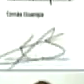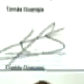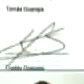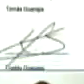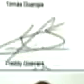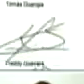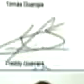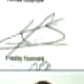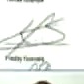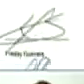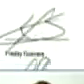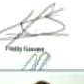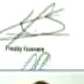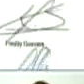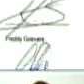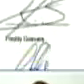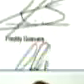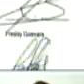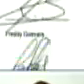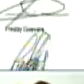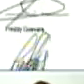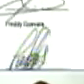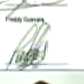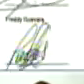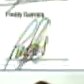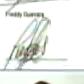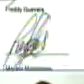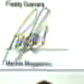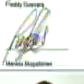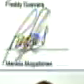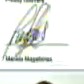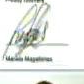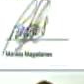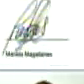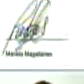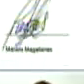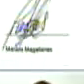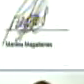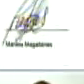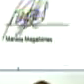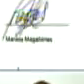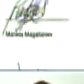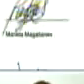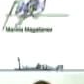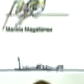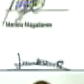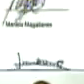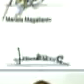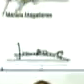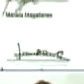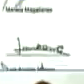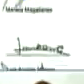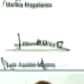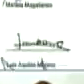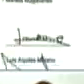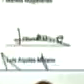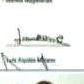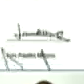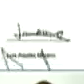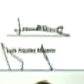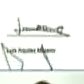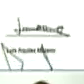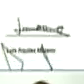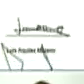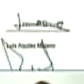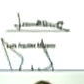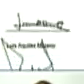el acuerdo segundo acuerdo parcial firmado entre la plataforma unitaria de Venezuela llamada